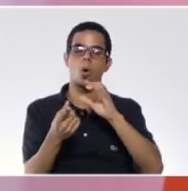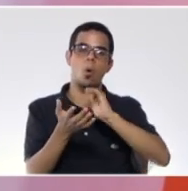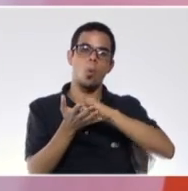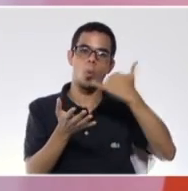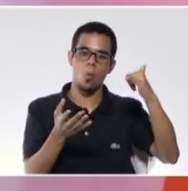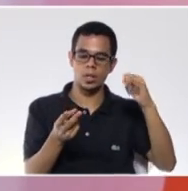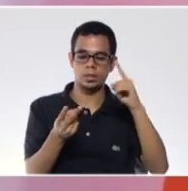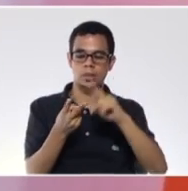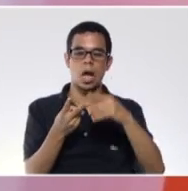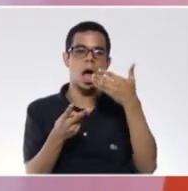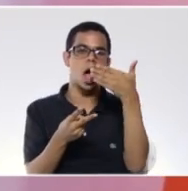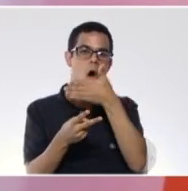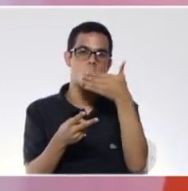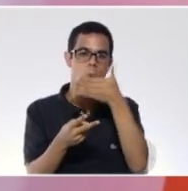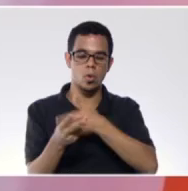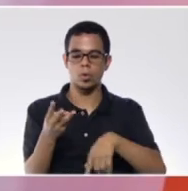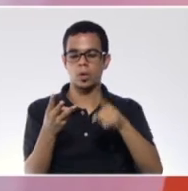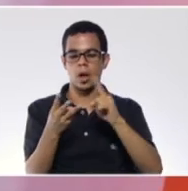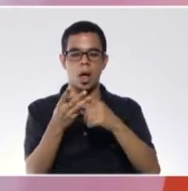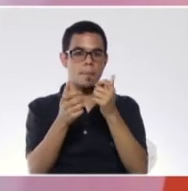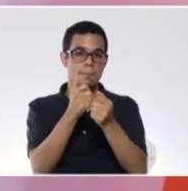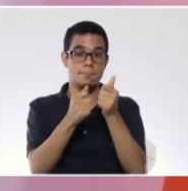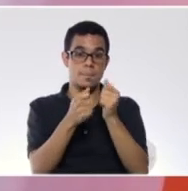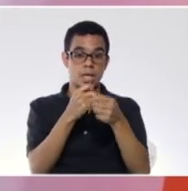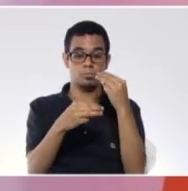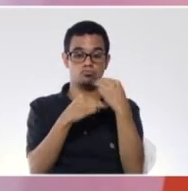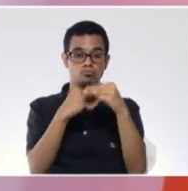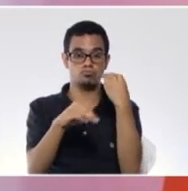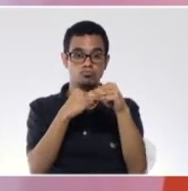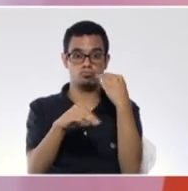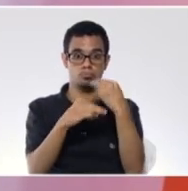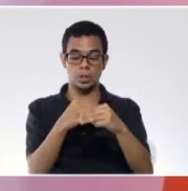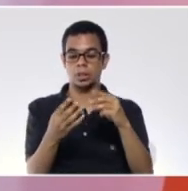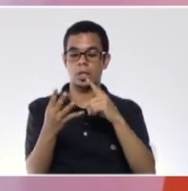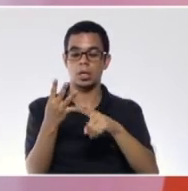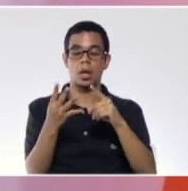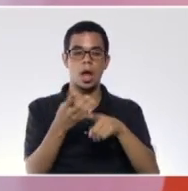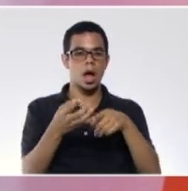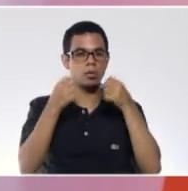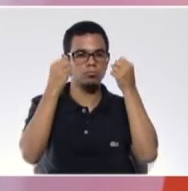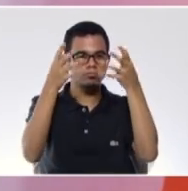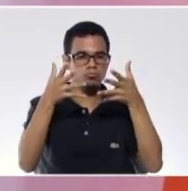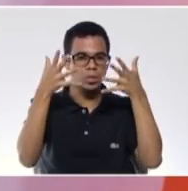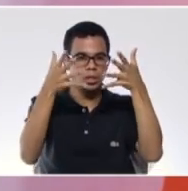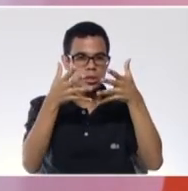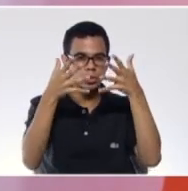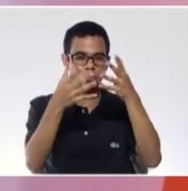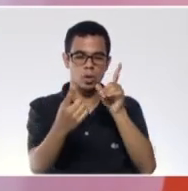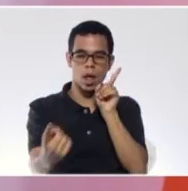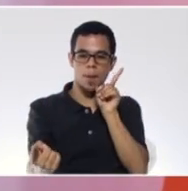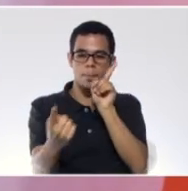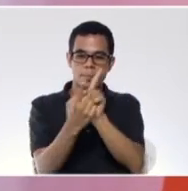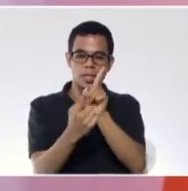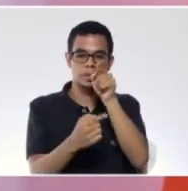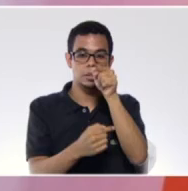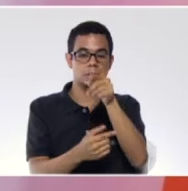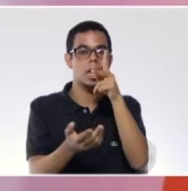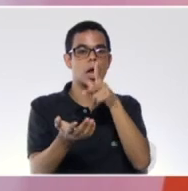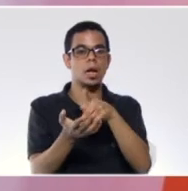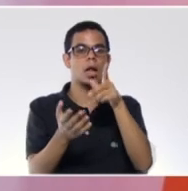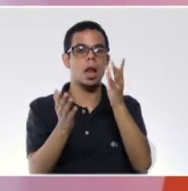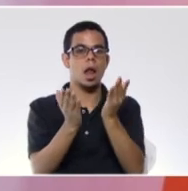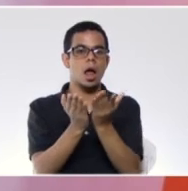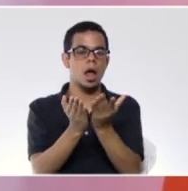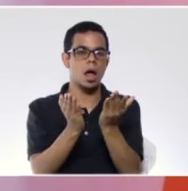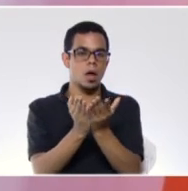correo electrónico, tenemos el mensajito de texto y tenemos las asesorías pedagógicas, siempre recordándole a la familia que al asistir a las